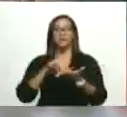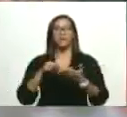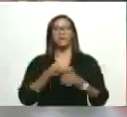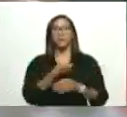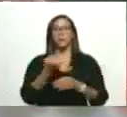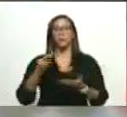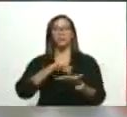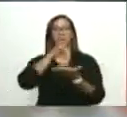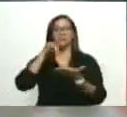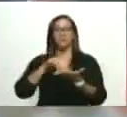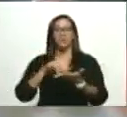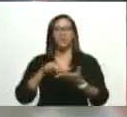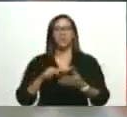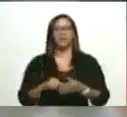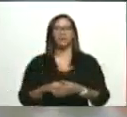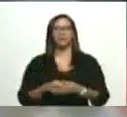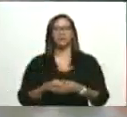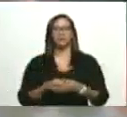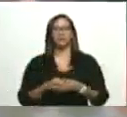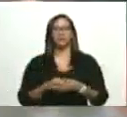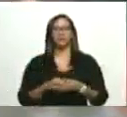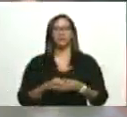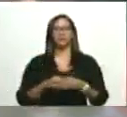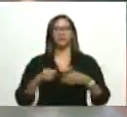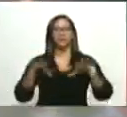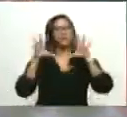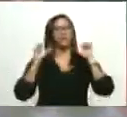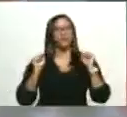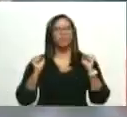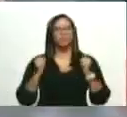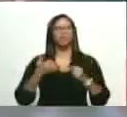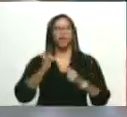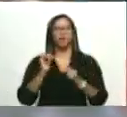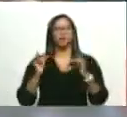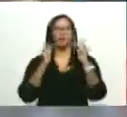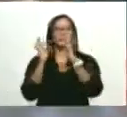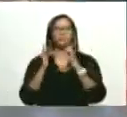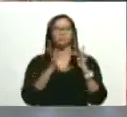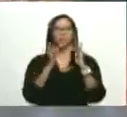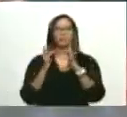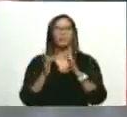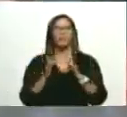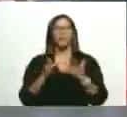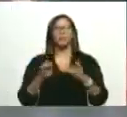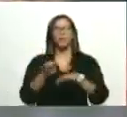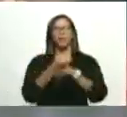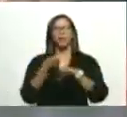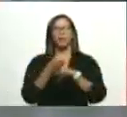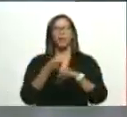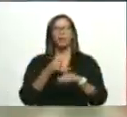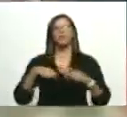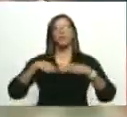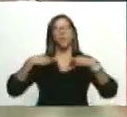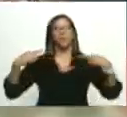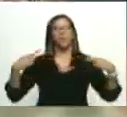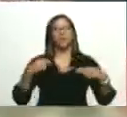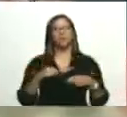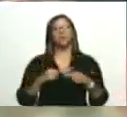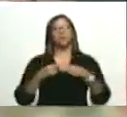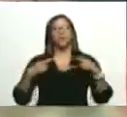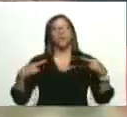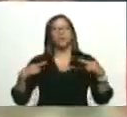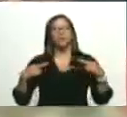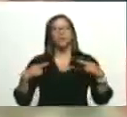internacionales. Entiendo que habrá una transmisión tanto por los medios del Estado como por otras redes. Nosotros en las redes